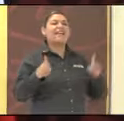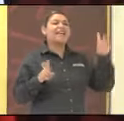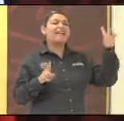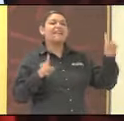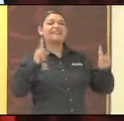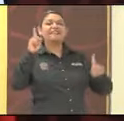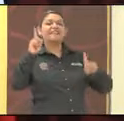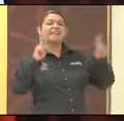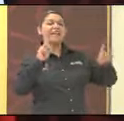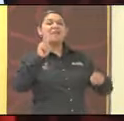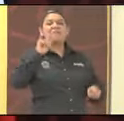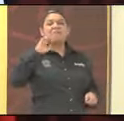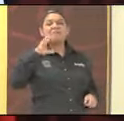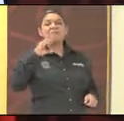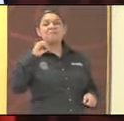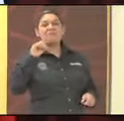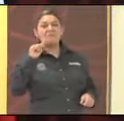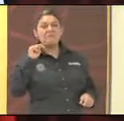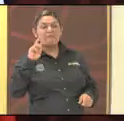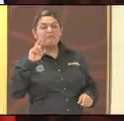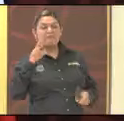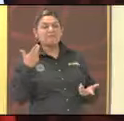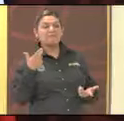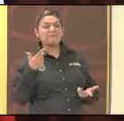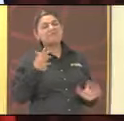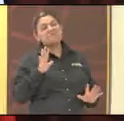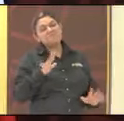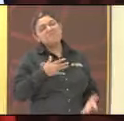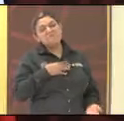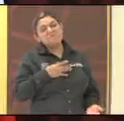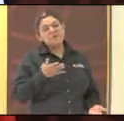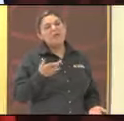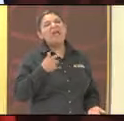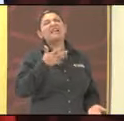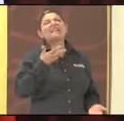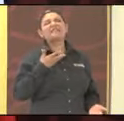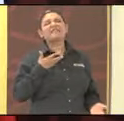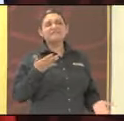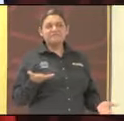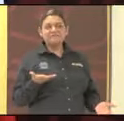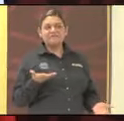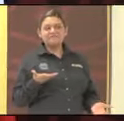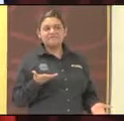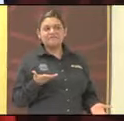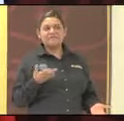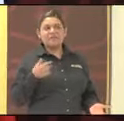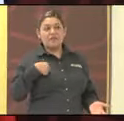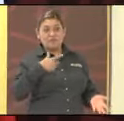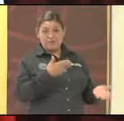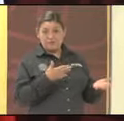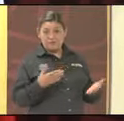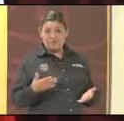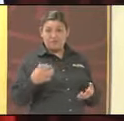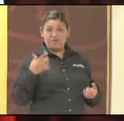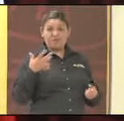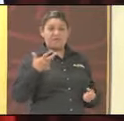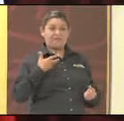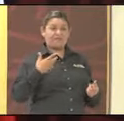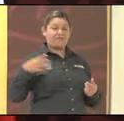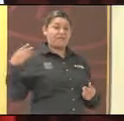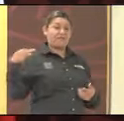no, pues que Víctor García. Bueno, pues, ¿qué tendrá Víctor García? Cuando llegó a la rueda de prensa dije,